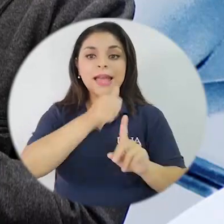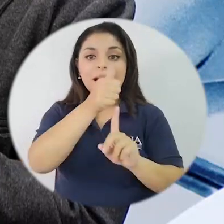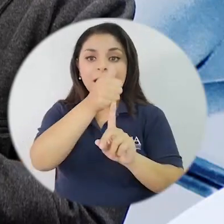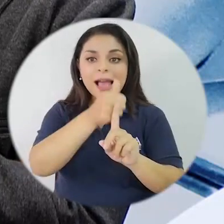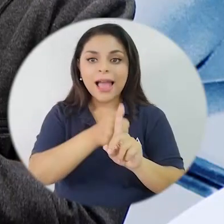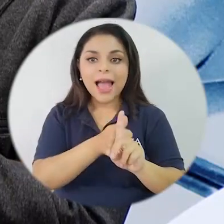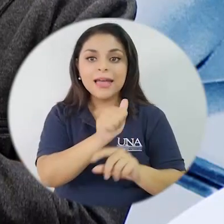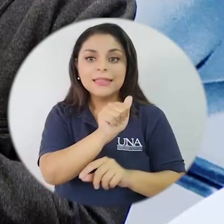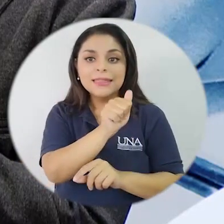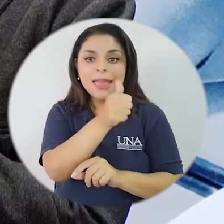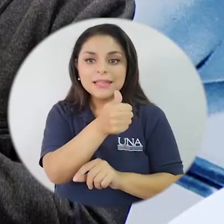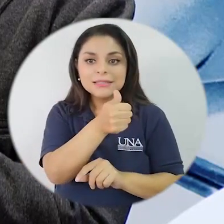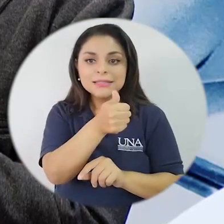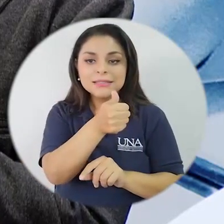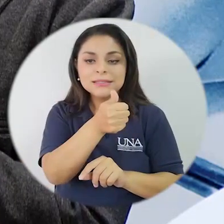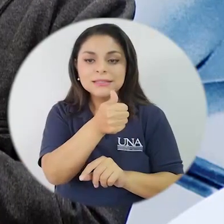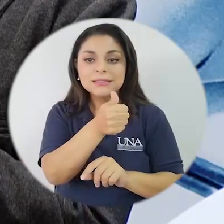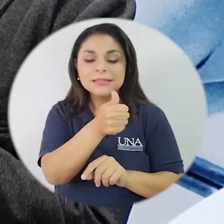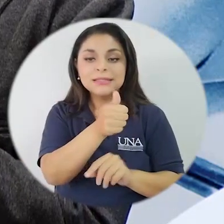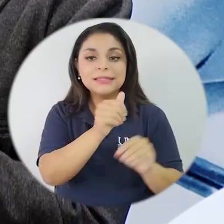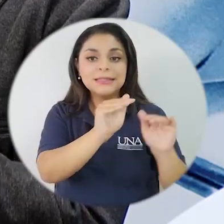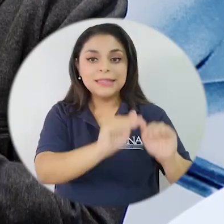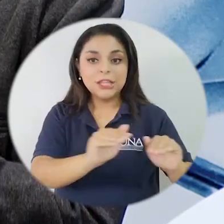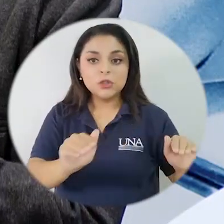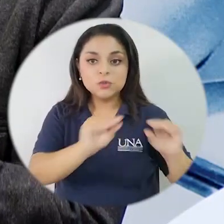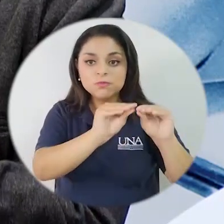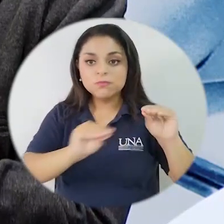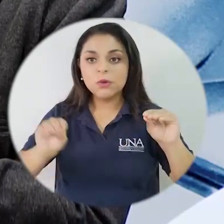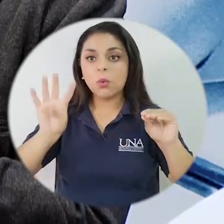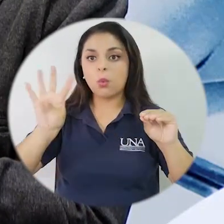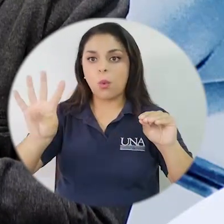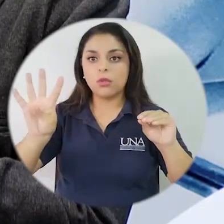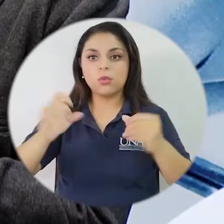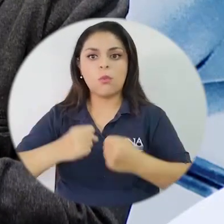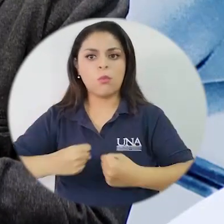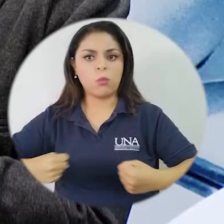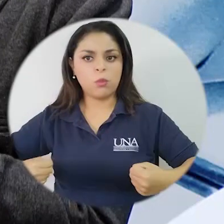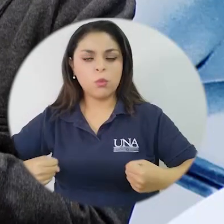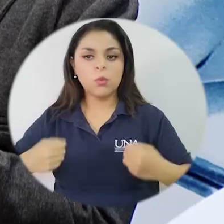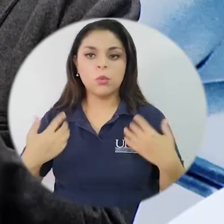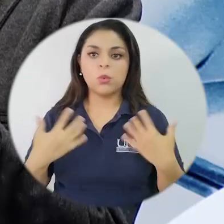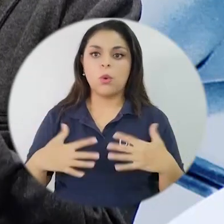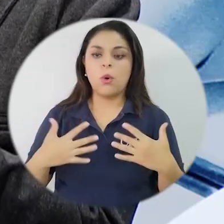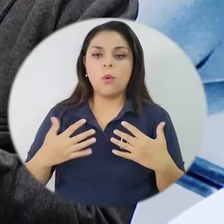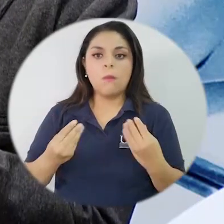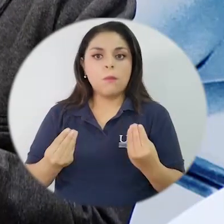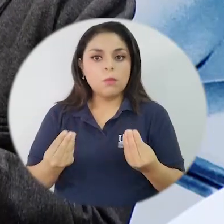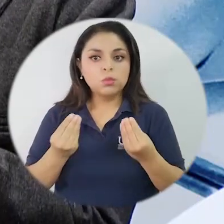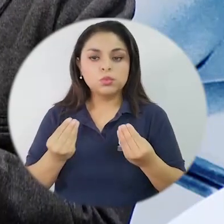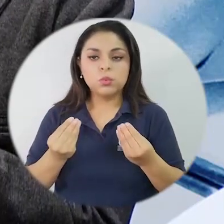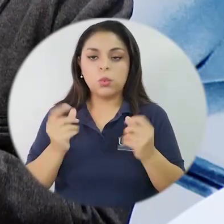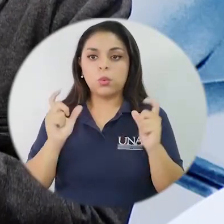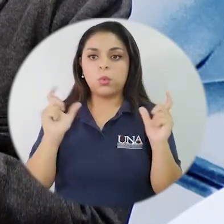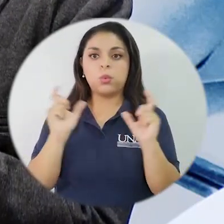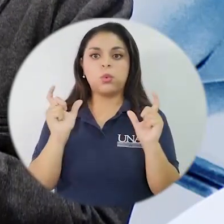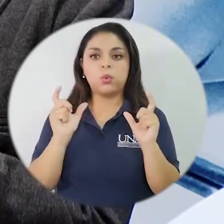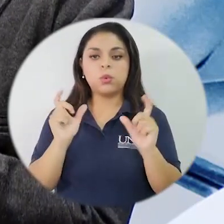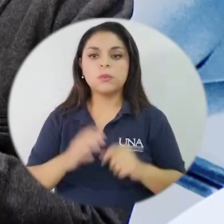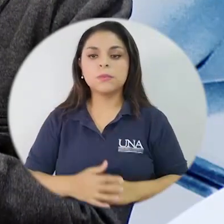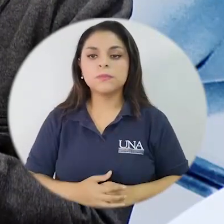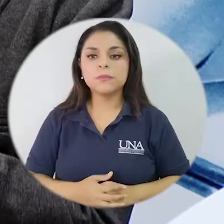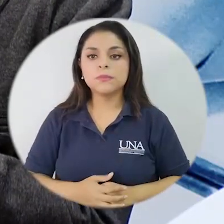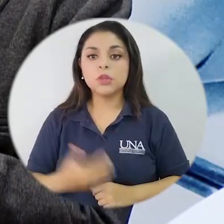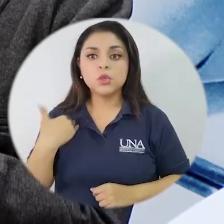10 niños, 4 tenían problemas de sobrepeso y obesidad, que eso es mucho. Eso es alarmante. Cuando nos vamos a revisar